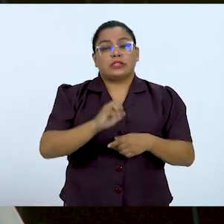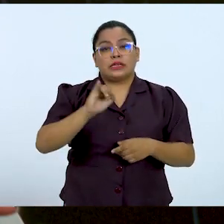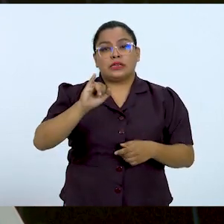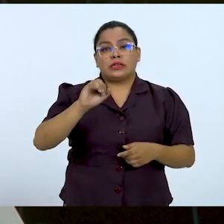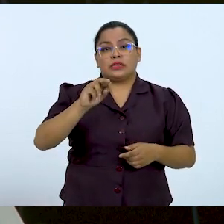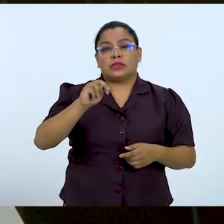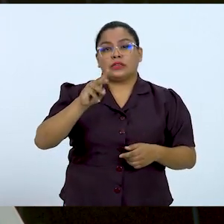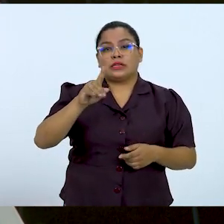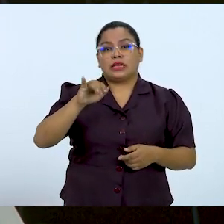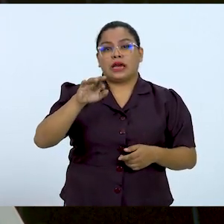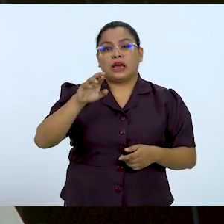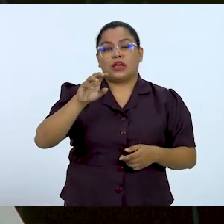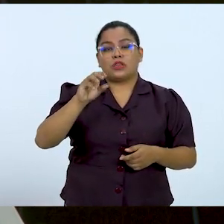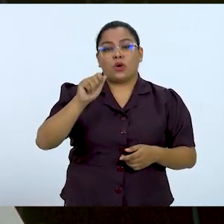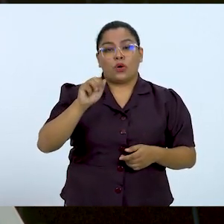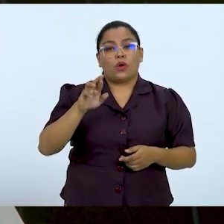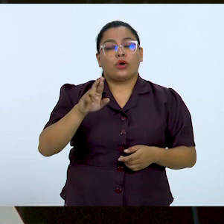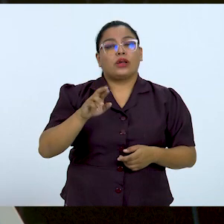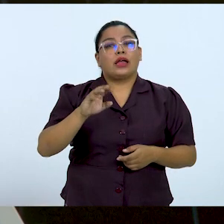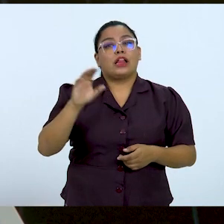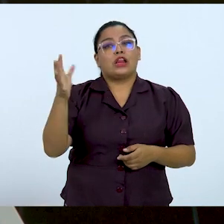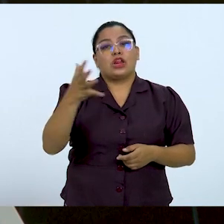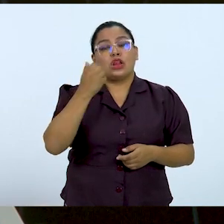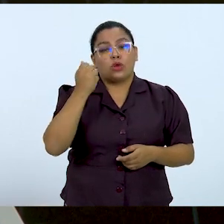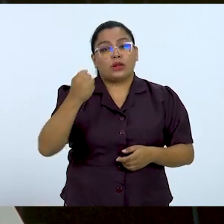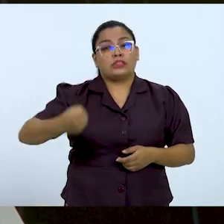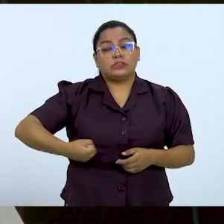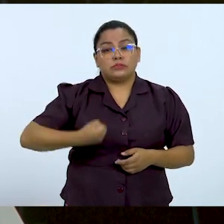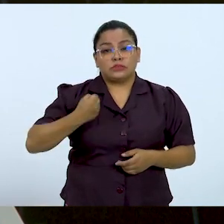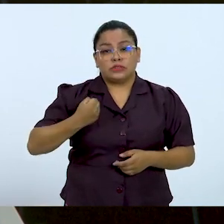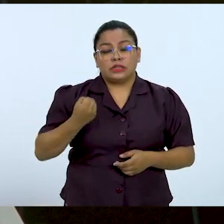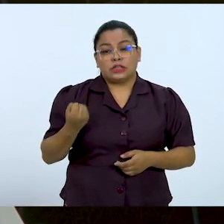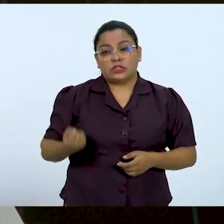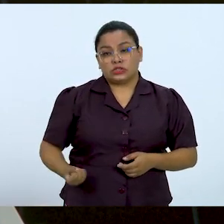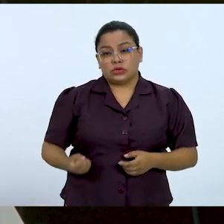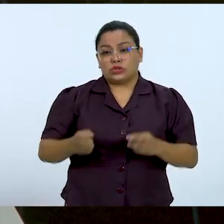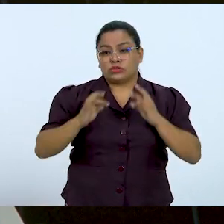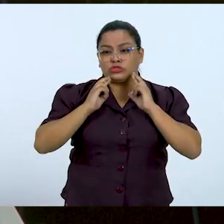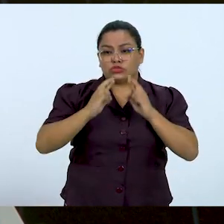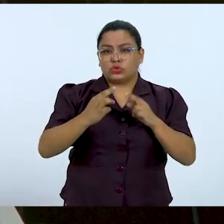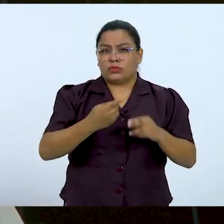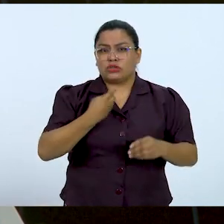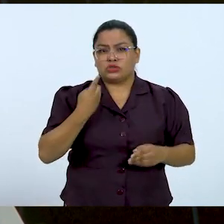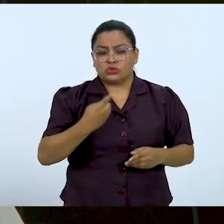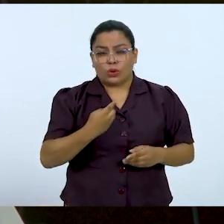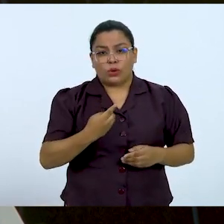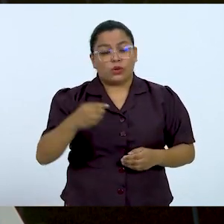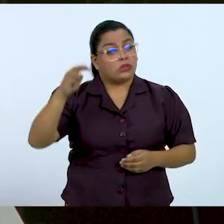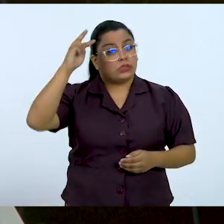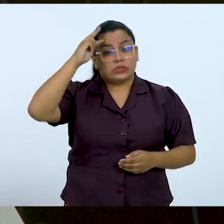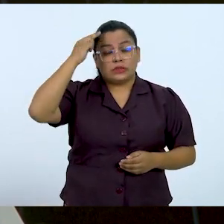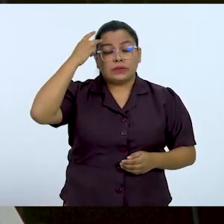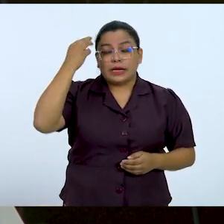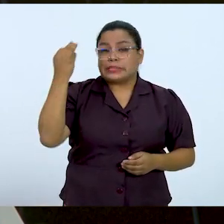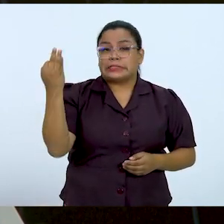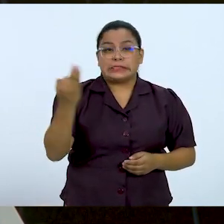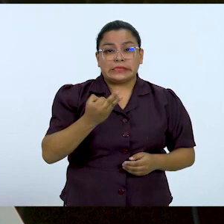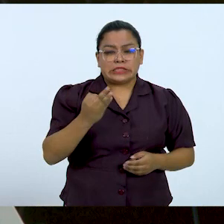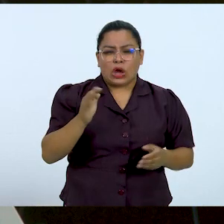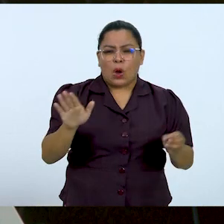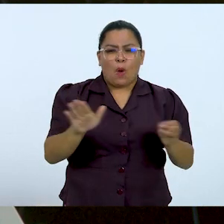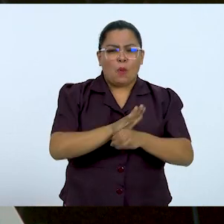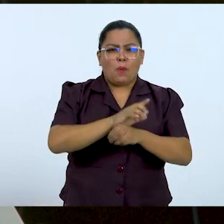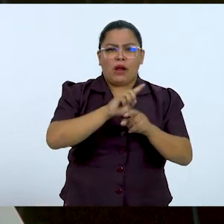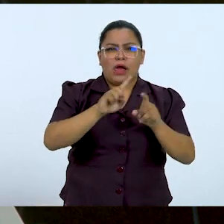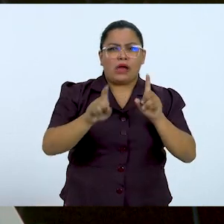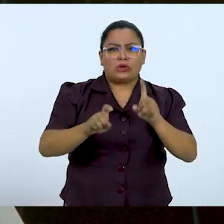el indicador de logro, por lo que es importante que el estudiante lo resuelva de manera individual. Es decir, no es necesario